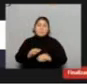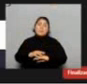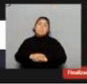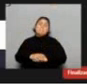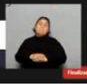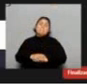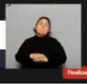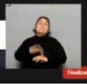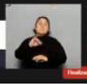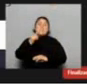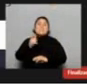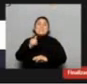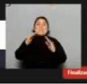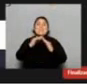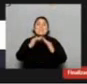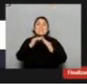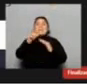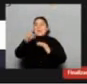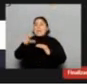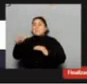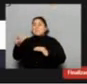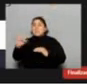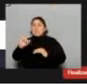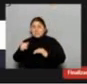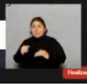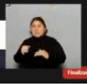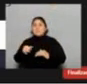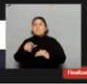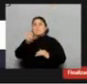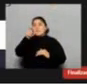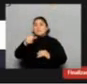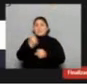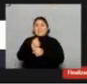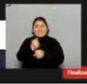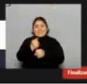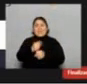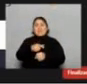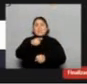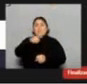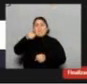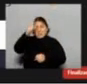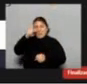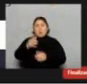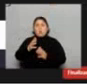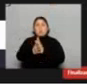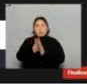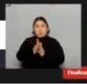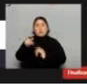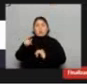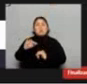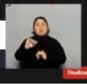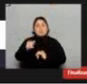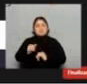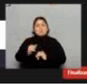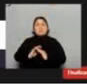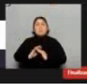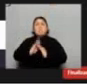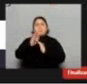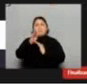Sí, los vecinos, el personal de lo que es bomberos voluntarios, estuvo también ahí,